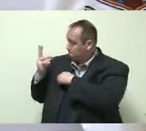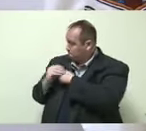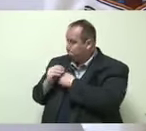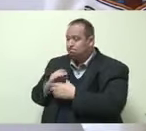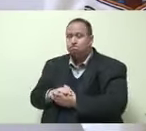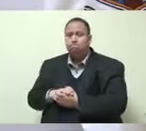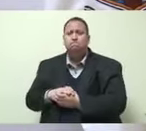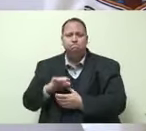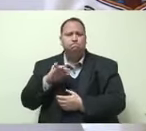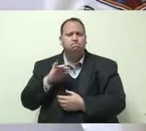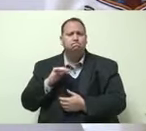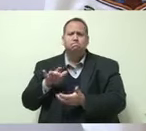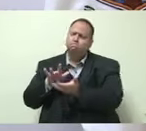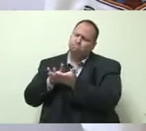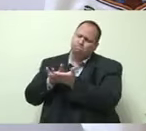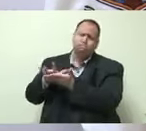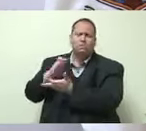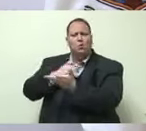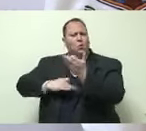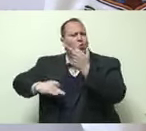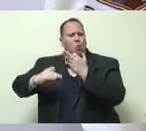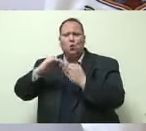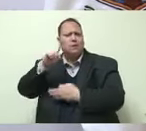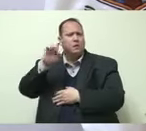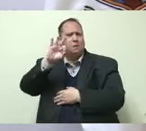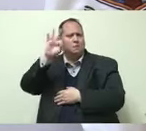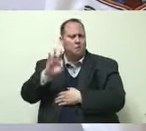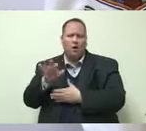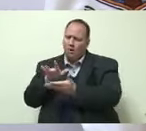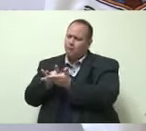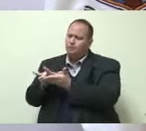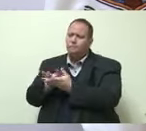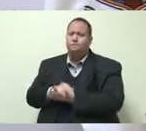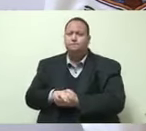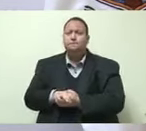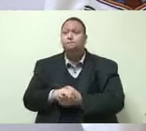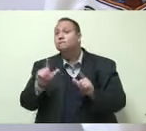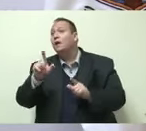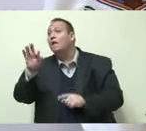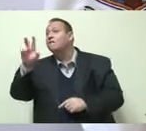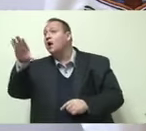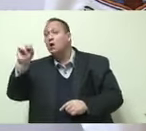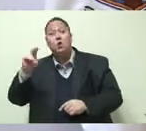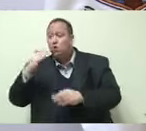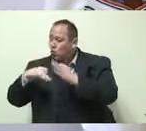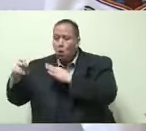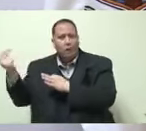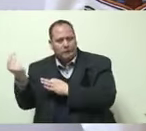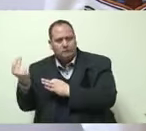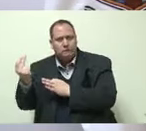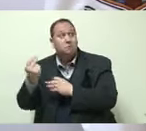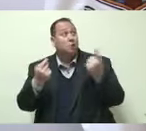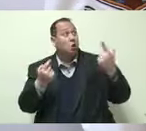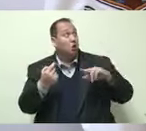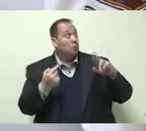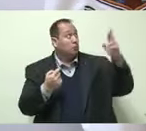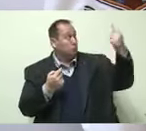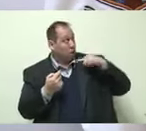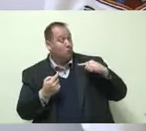van a tener todo el apoyo, totalmente, al 100%. Listo, adelante, Franco. Todo lo que requieren, es la instrucción de la